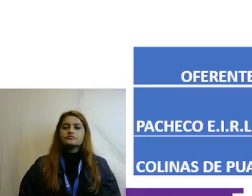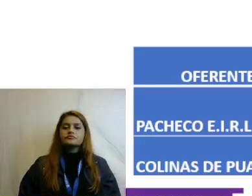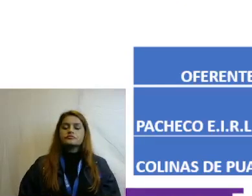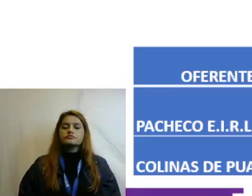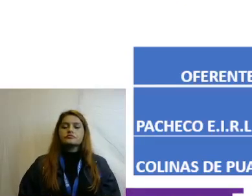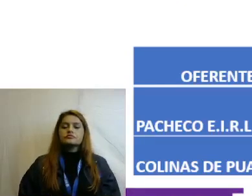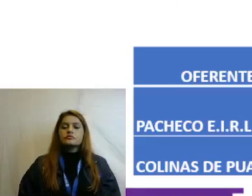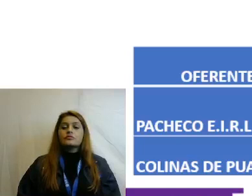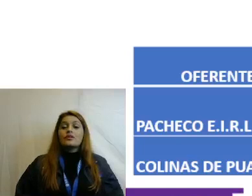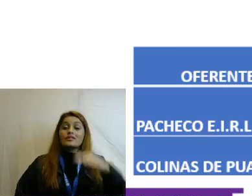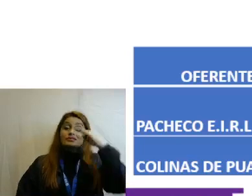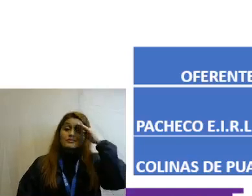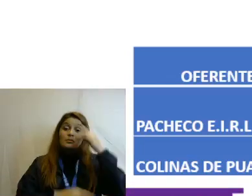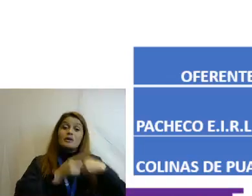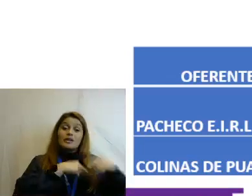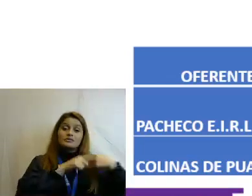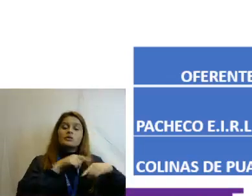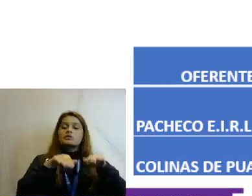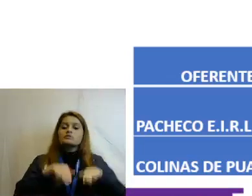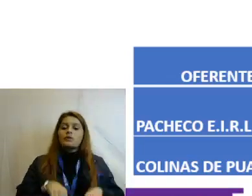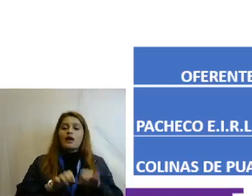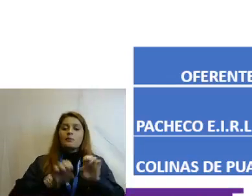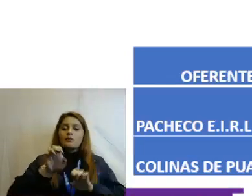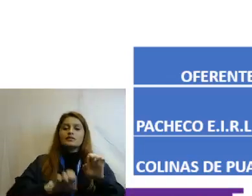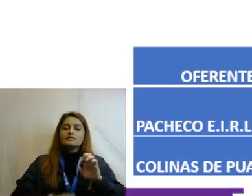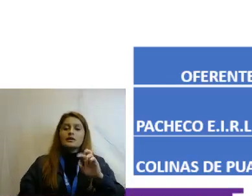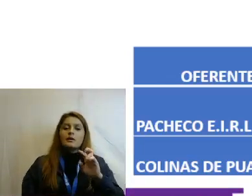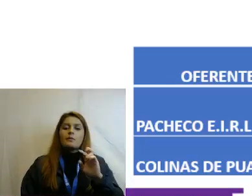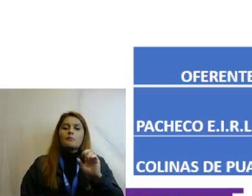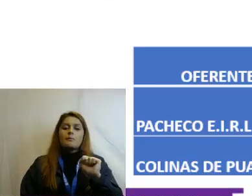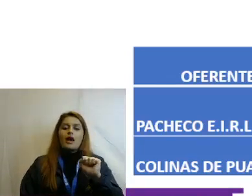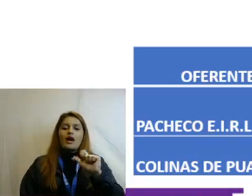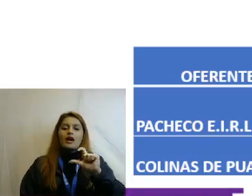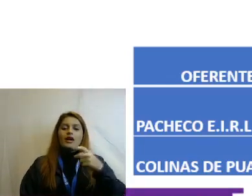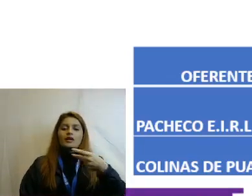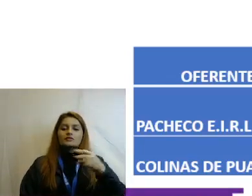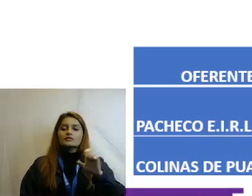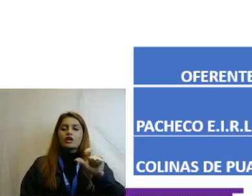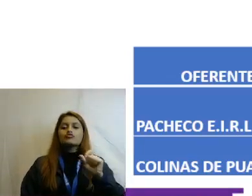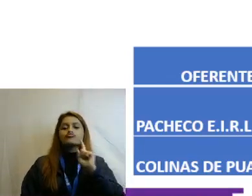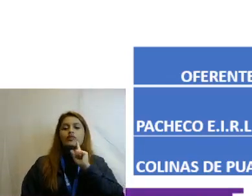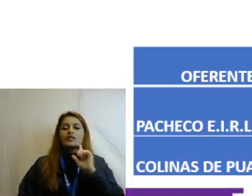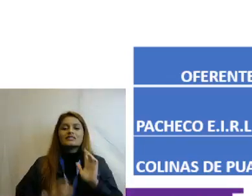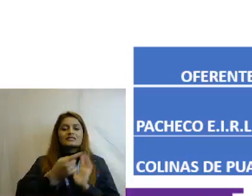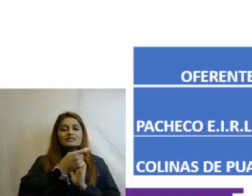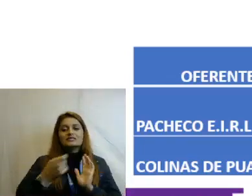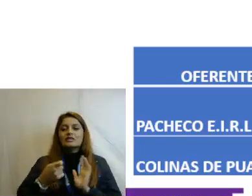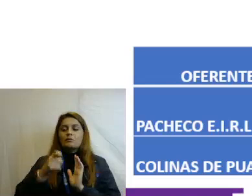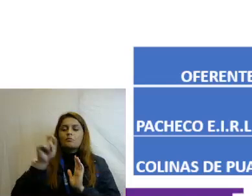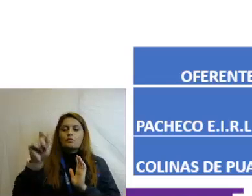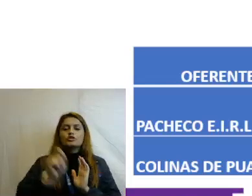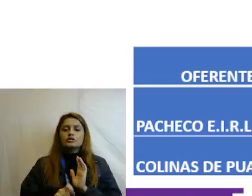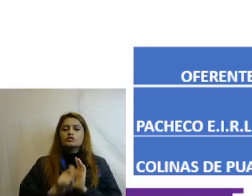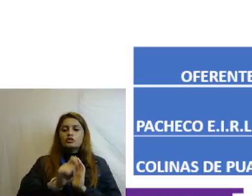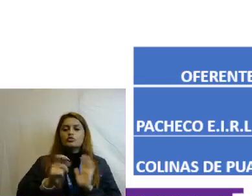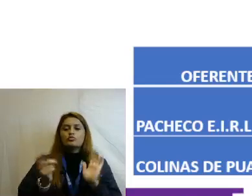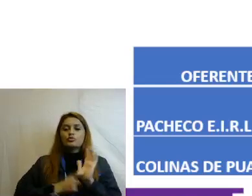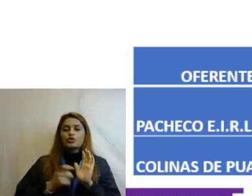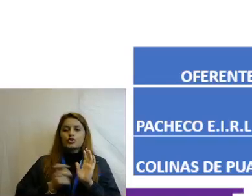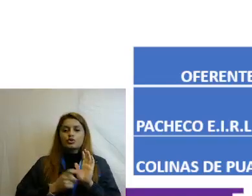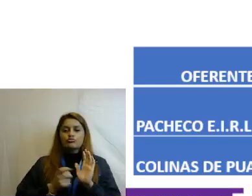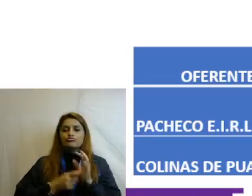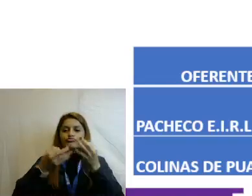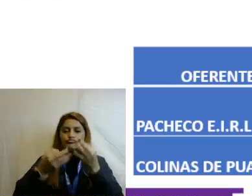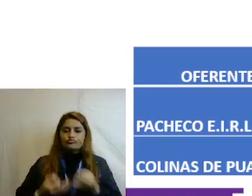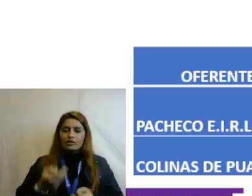relación a la experiencia, también Pacheco adjunta más de 10 obras, por lo tanto obtiene el 100% del puntaje, mientras que Colina de Puangue adjunta 5 obras y obtiene